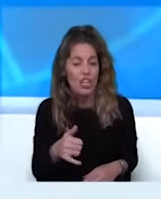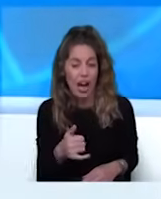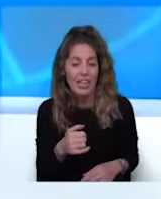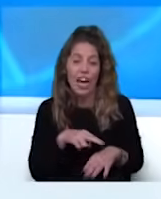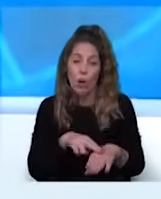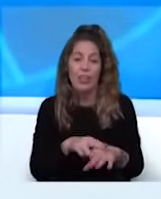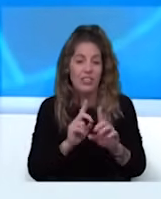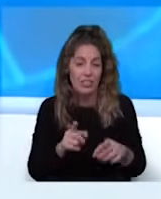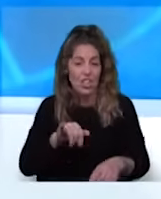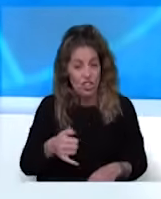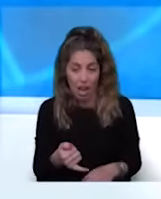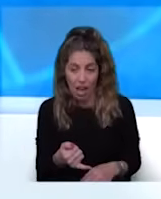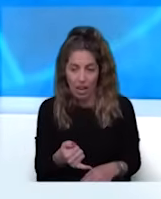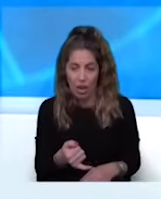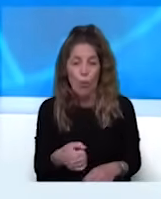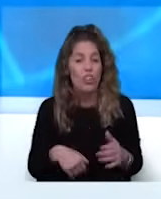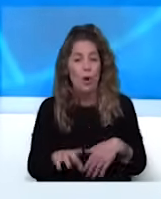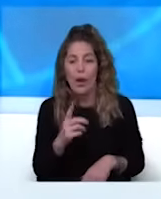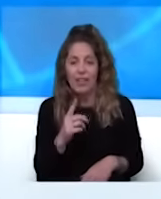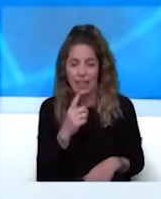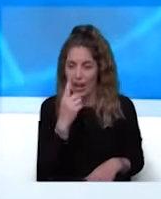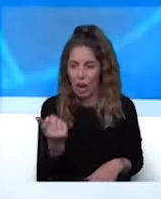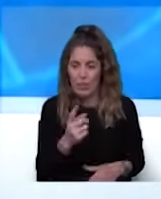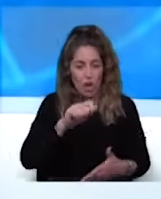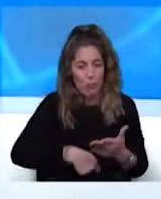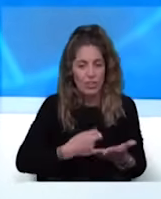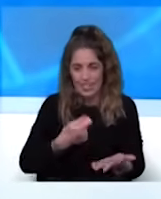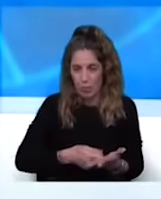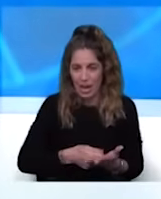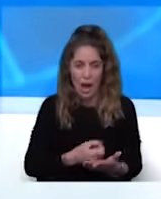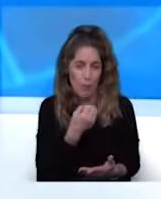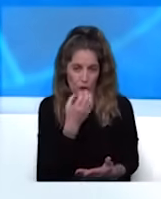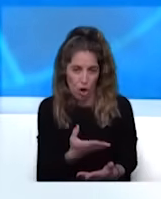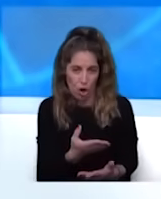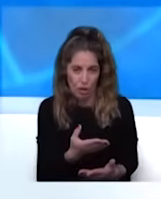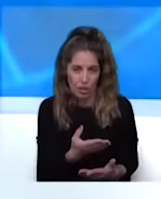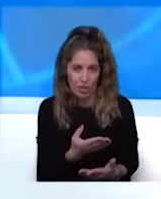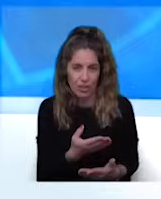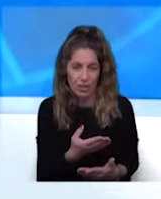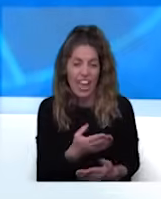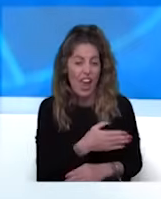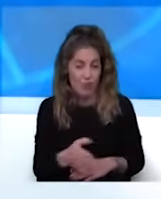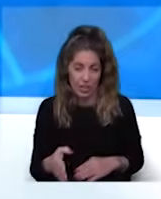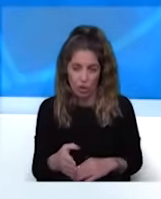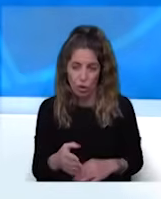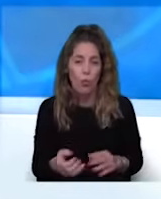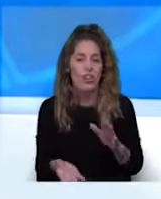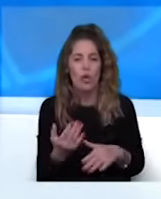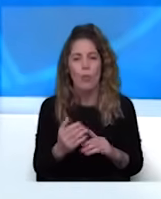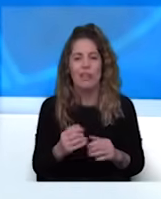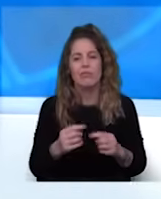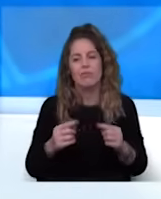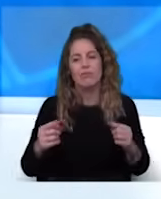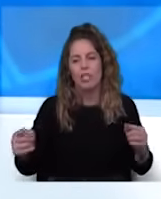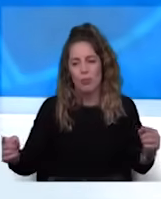recomendaciones están Cuanto más rápido esa multa se pague mejor efecto diaso tiene Cuanto más difusión